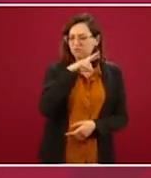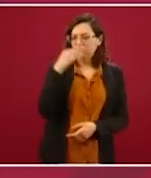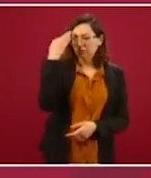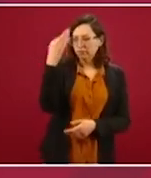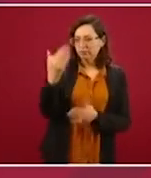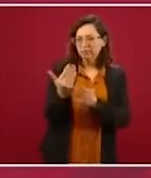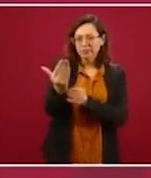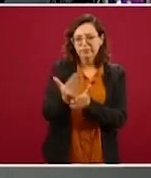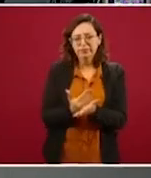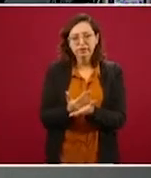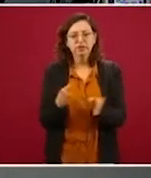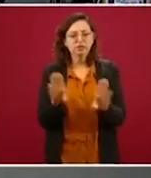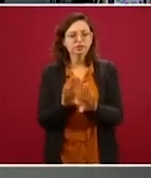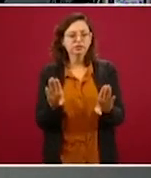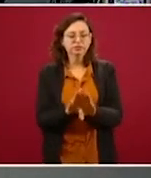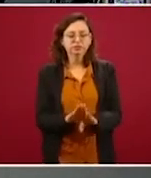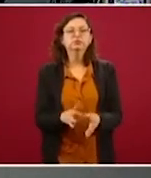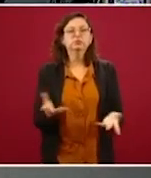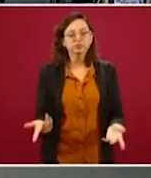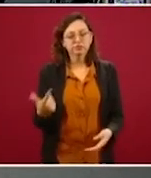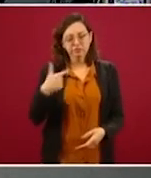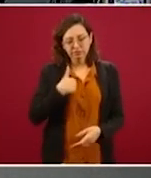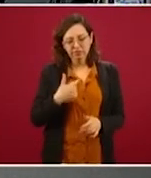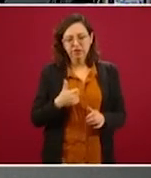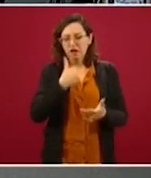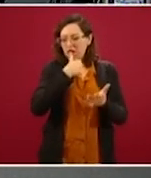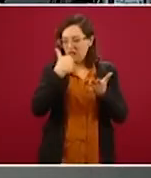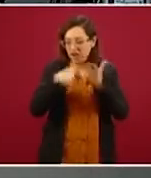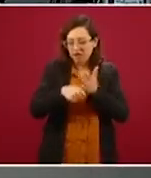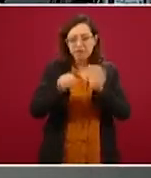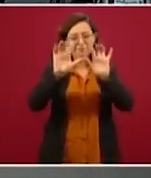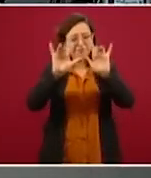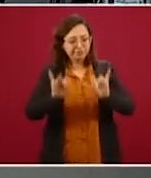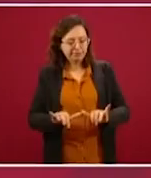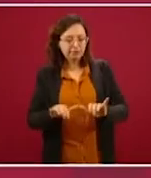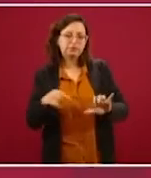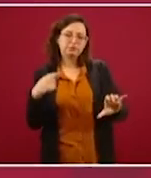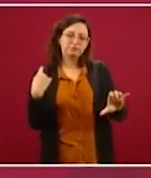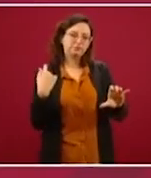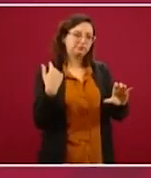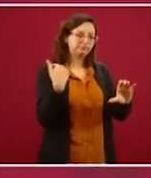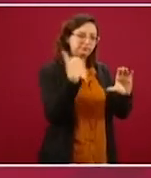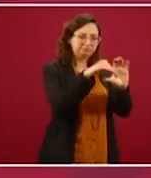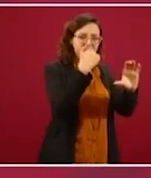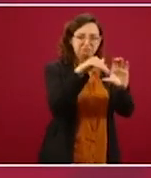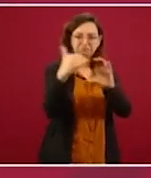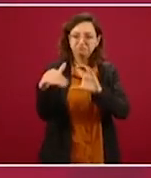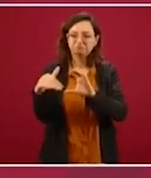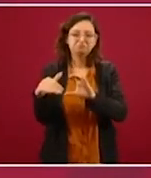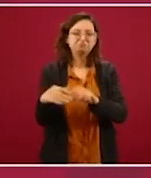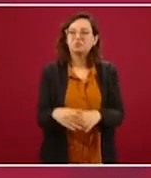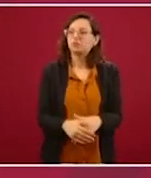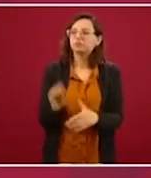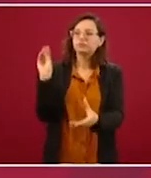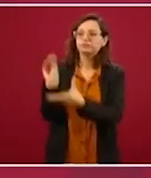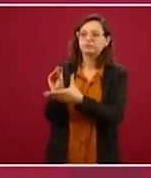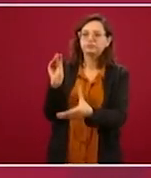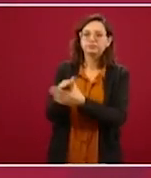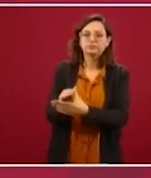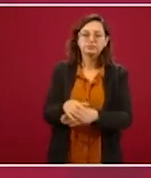y no funcionó. Tuve que convertir el escrito en un decreto